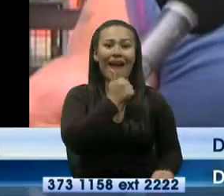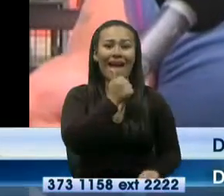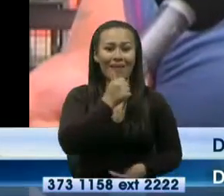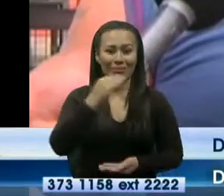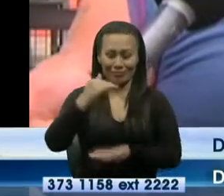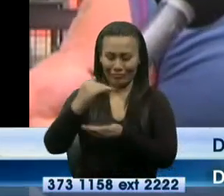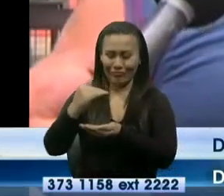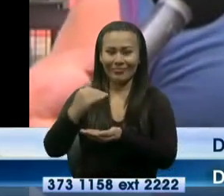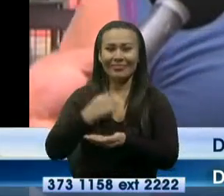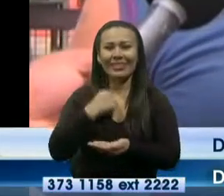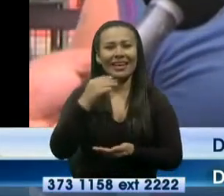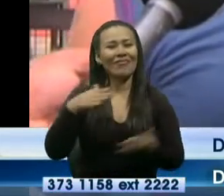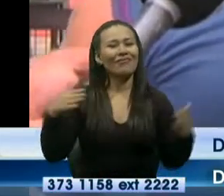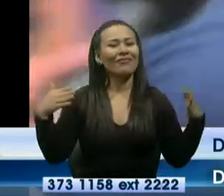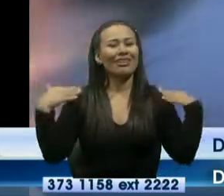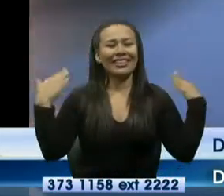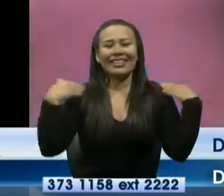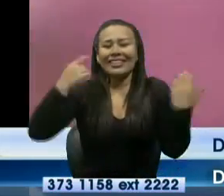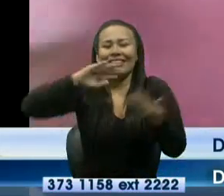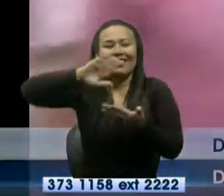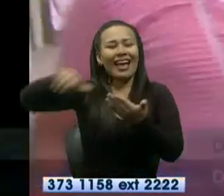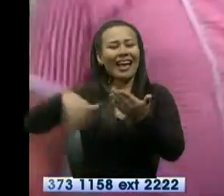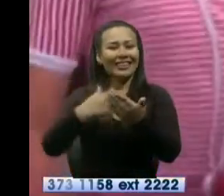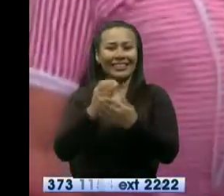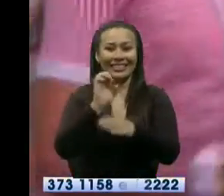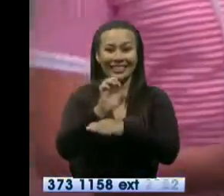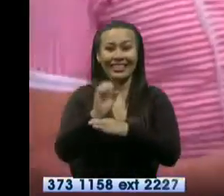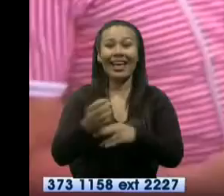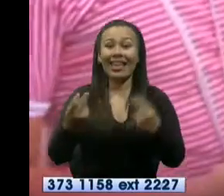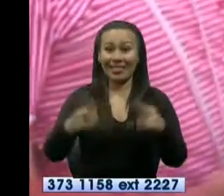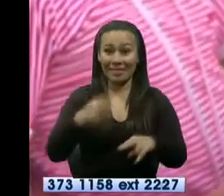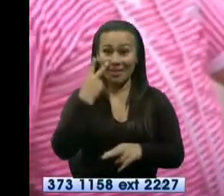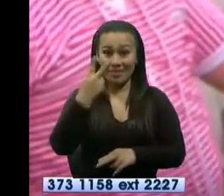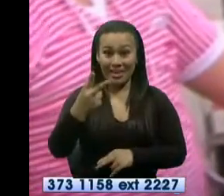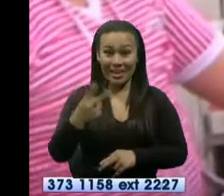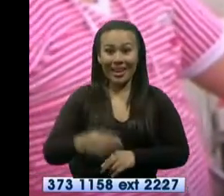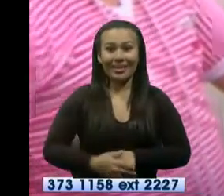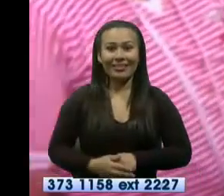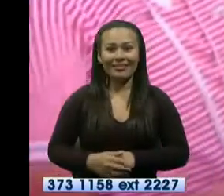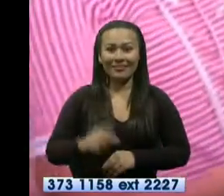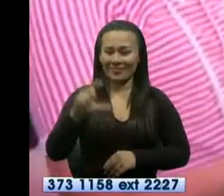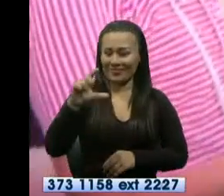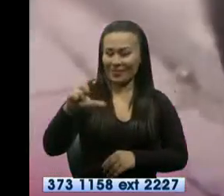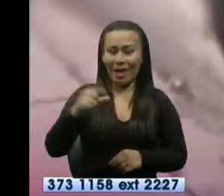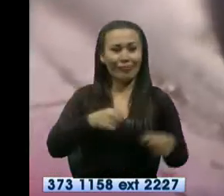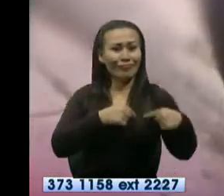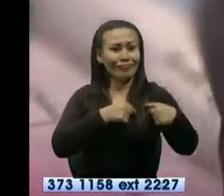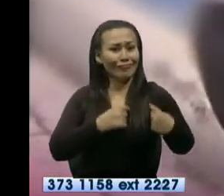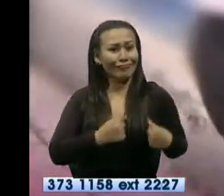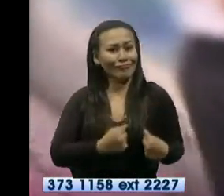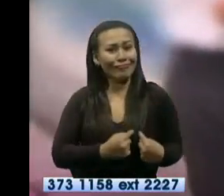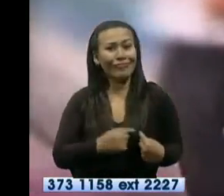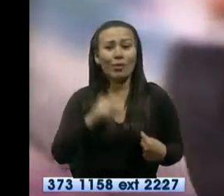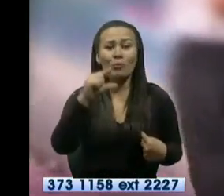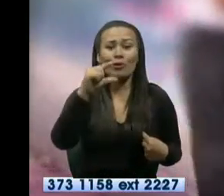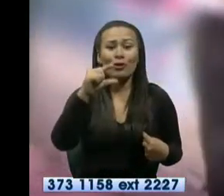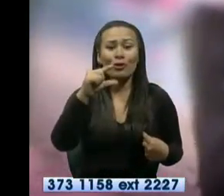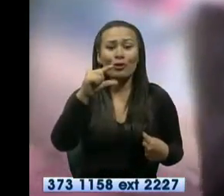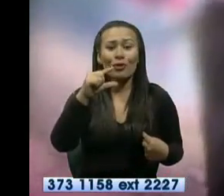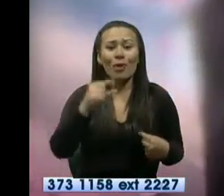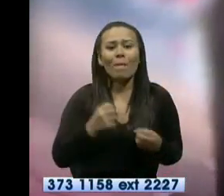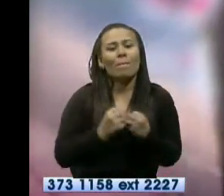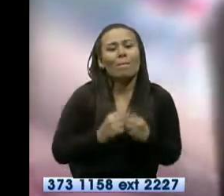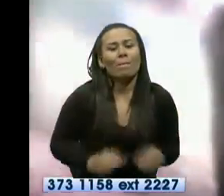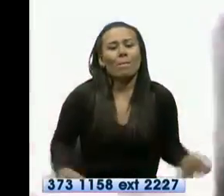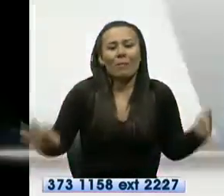esto orgullece a todo el Ecuador. Sin duda, un pequeño pero gigante corazón de oro que a